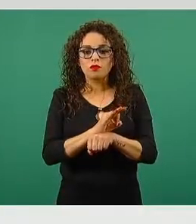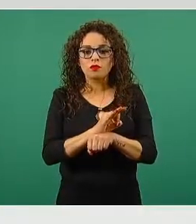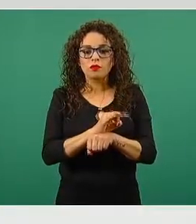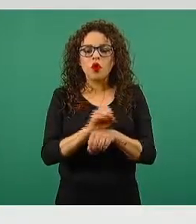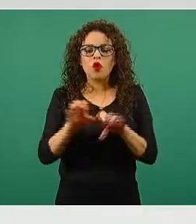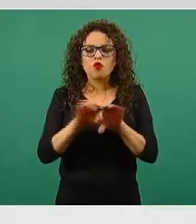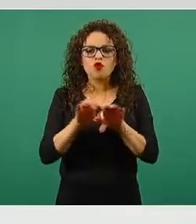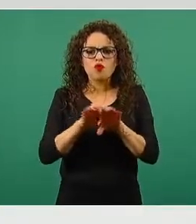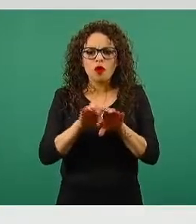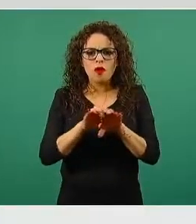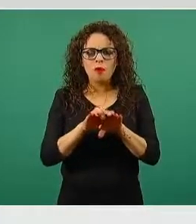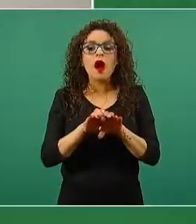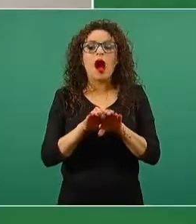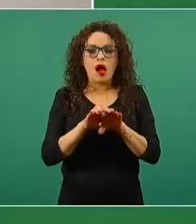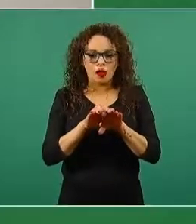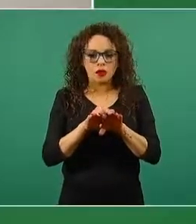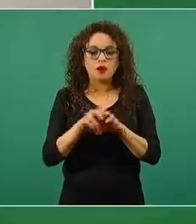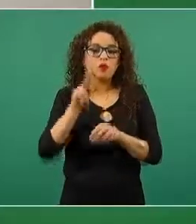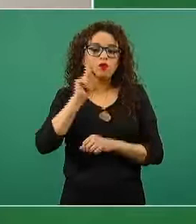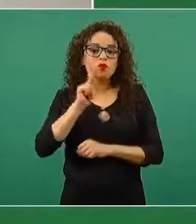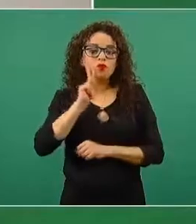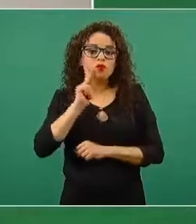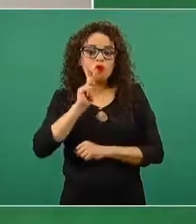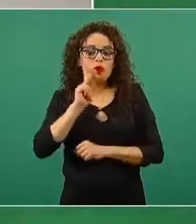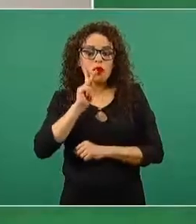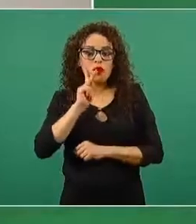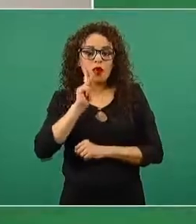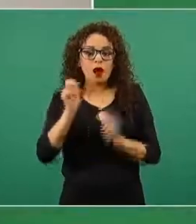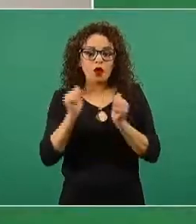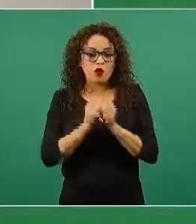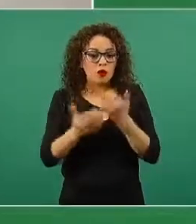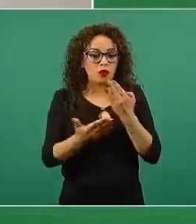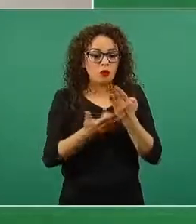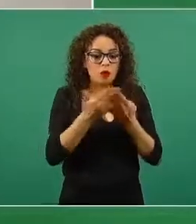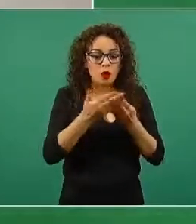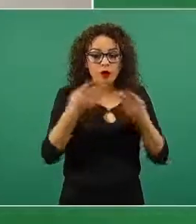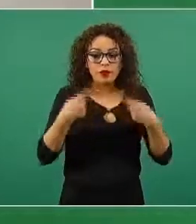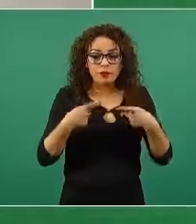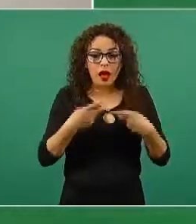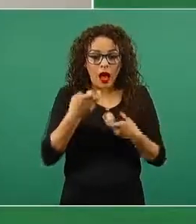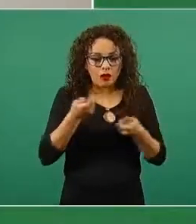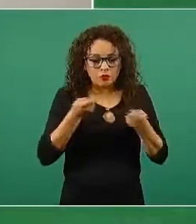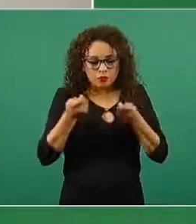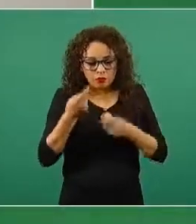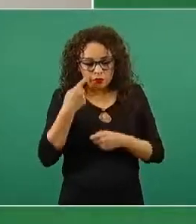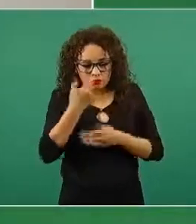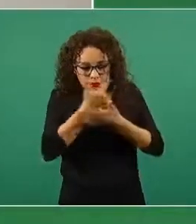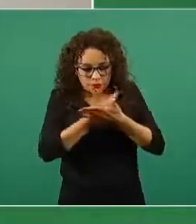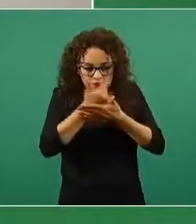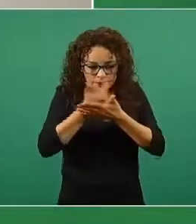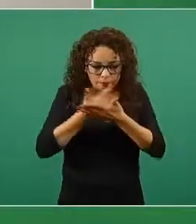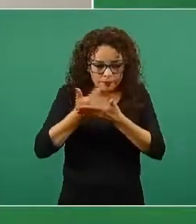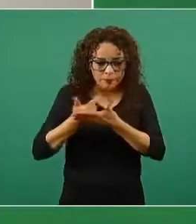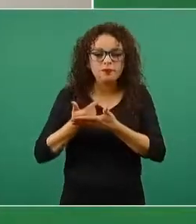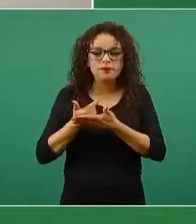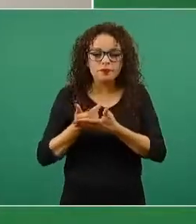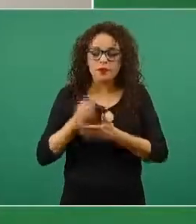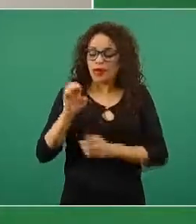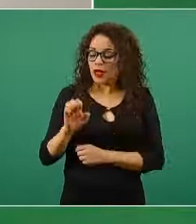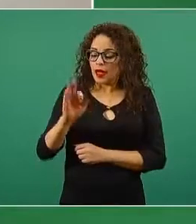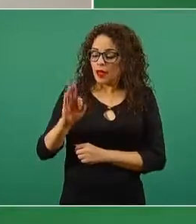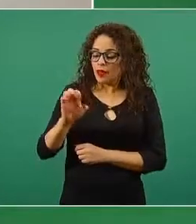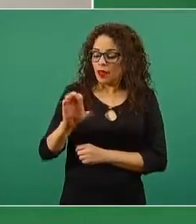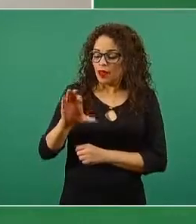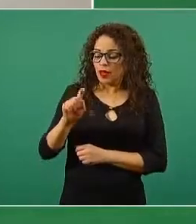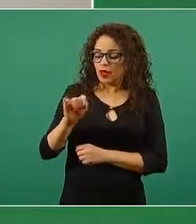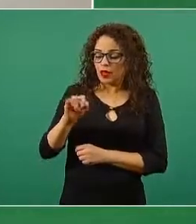ambiente controlado, en un ensayo clínico con pocas personas. Y la efectividad es